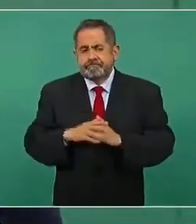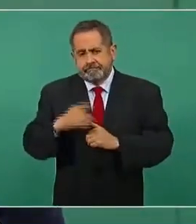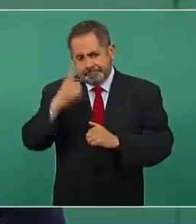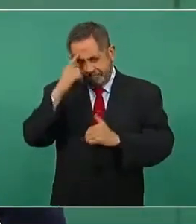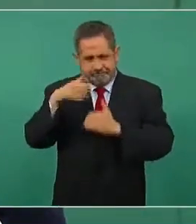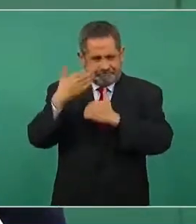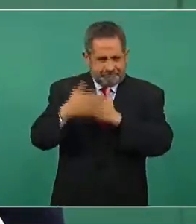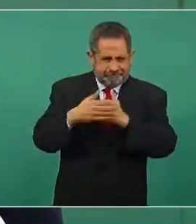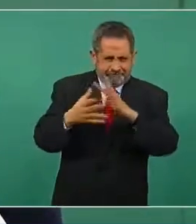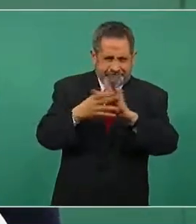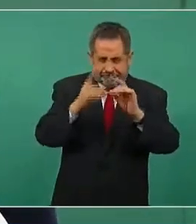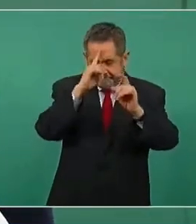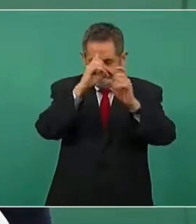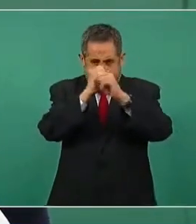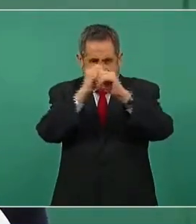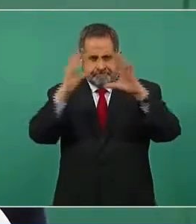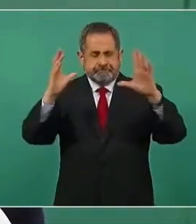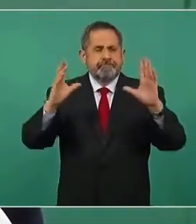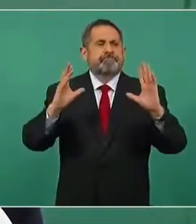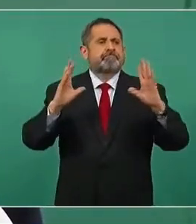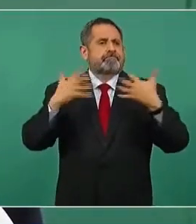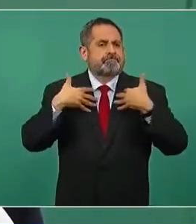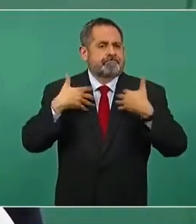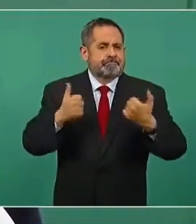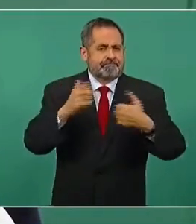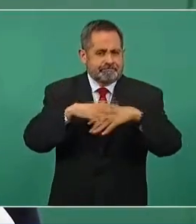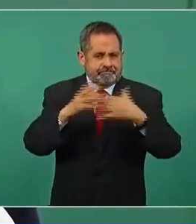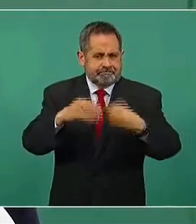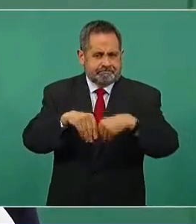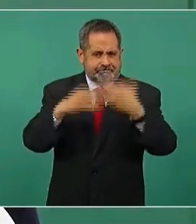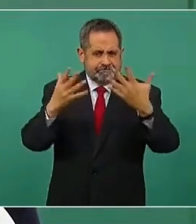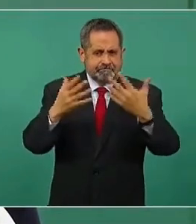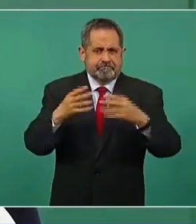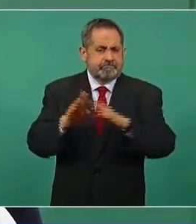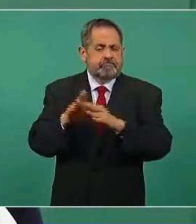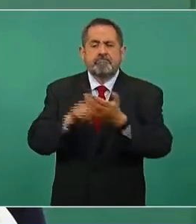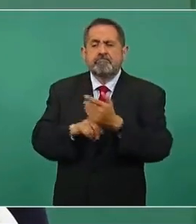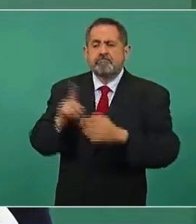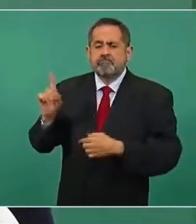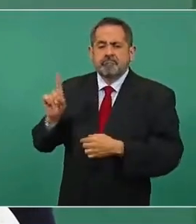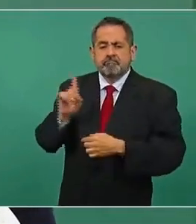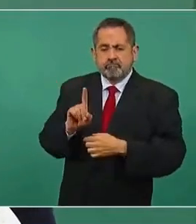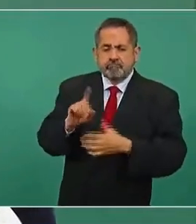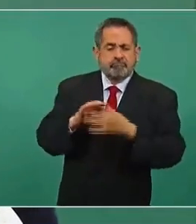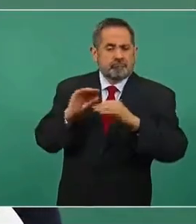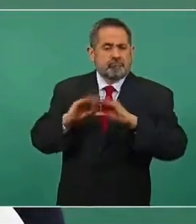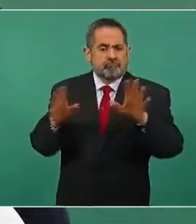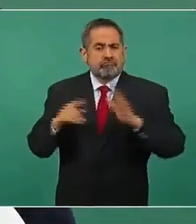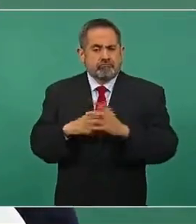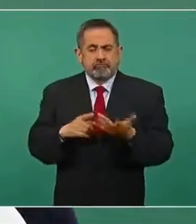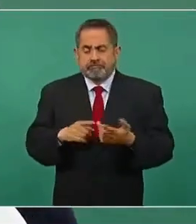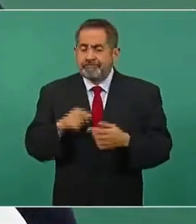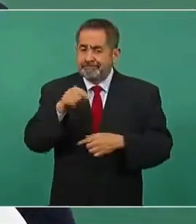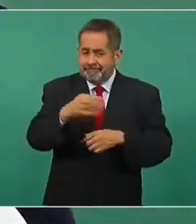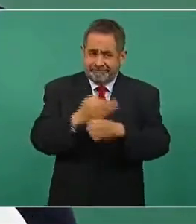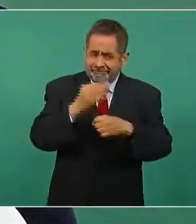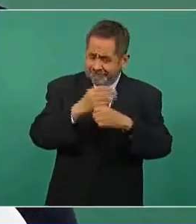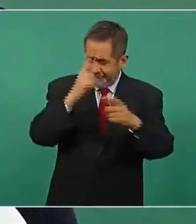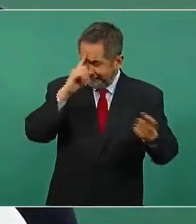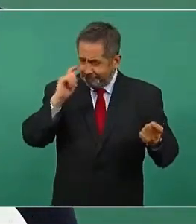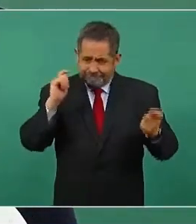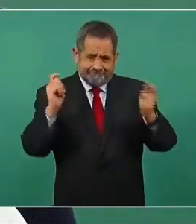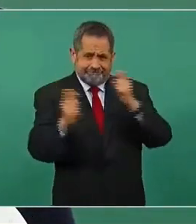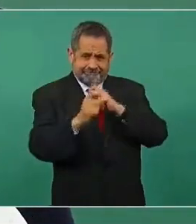tengan una visión general, porque sí es un viraje completo.